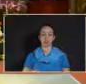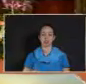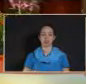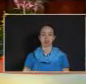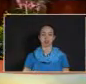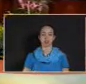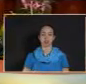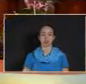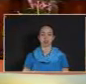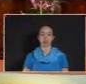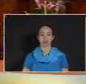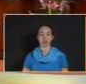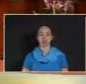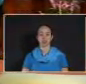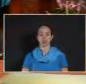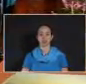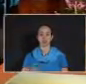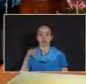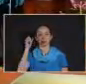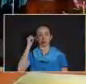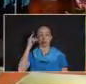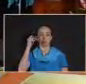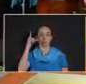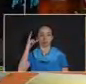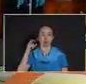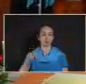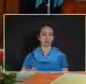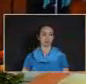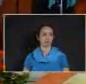el blanco de atentados.